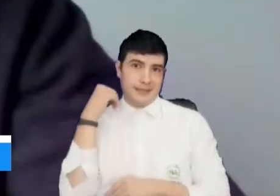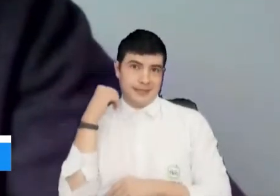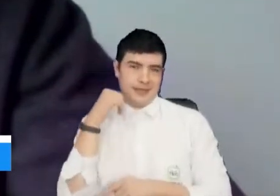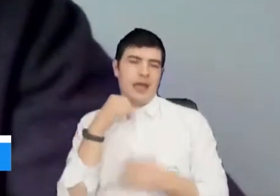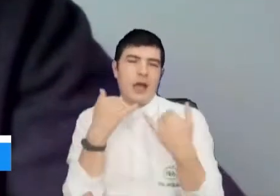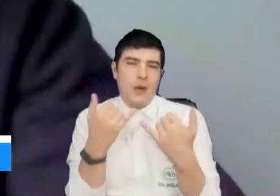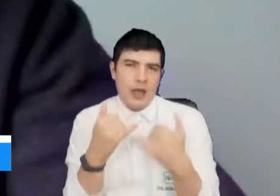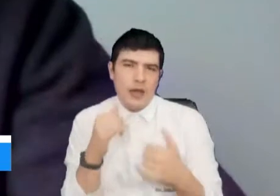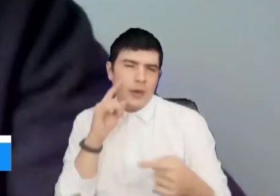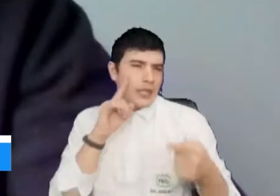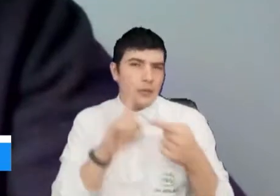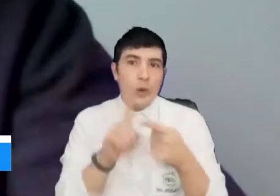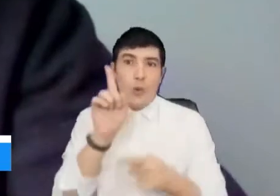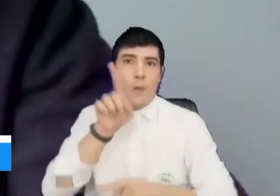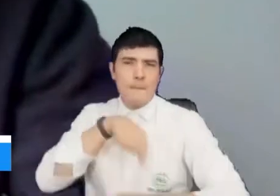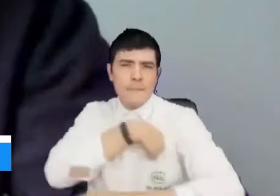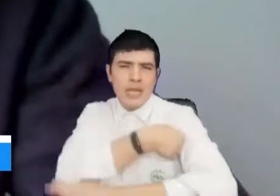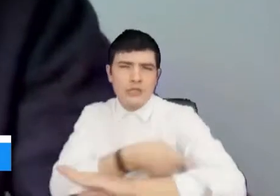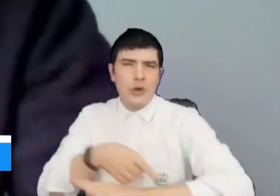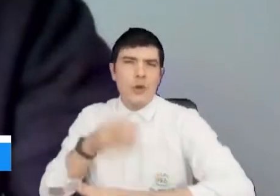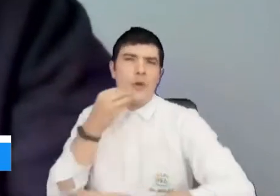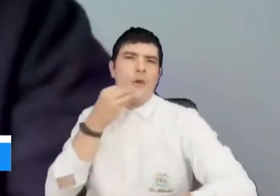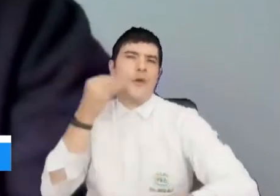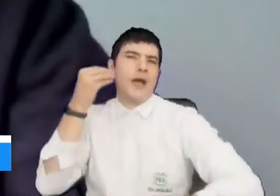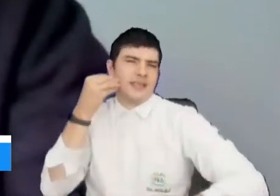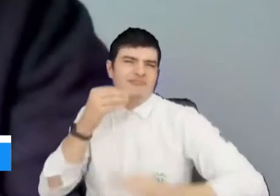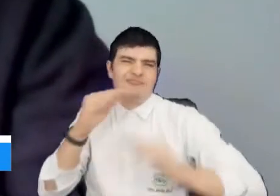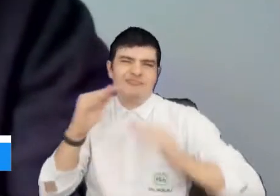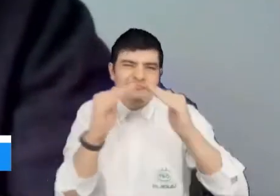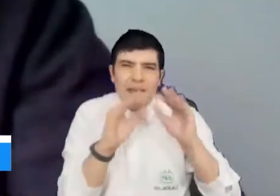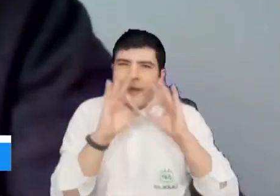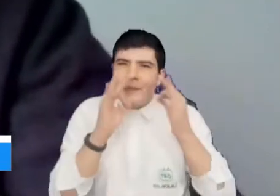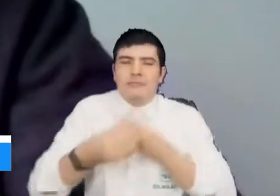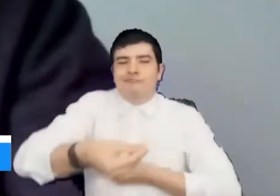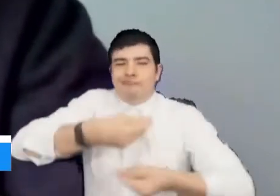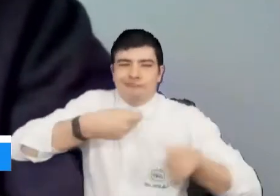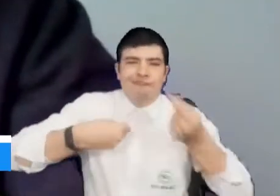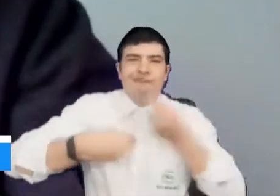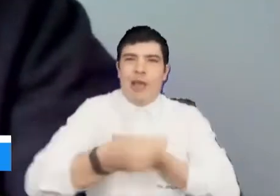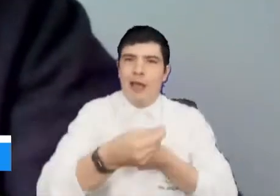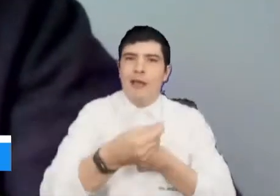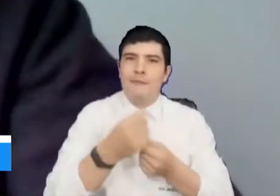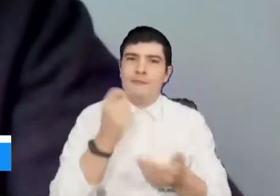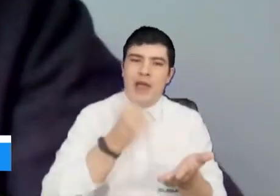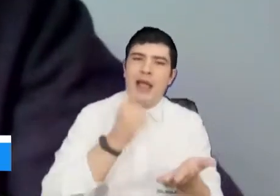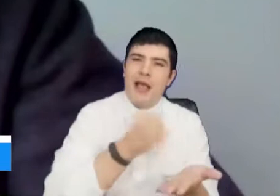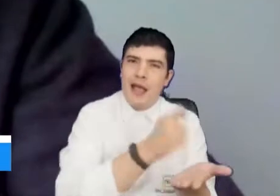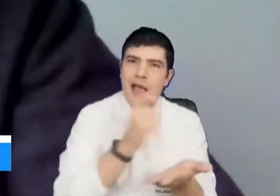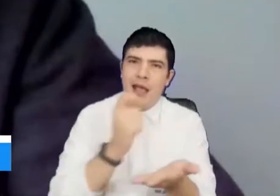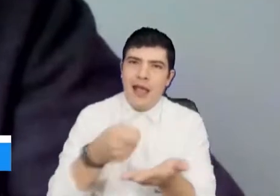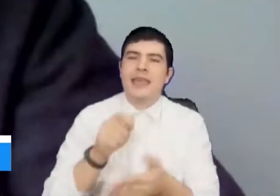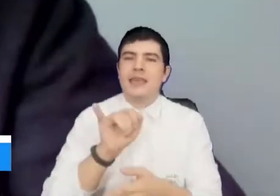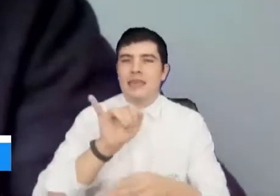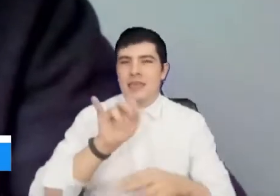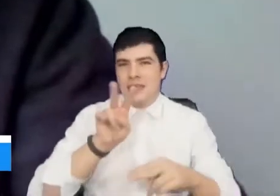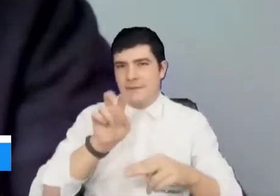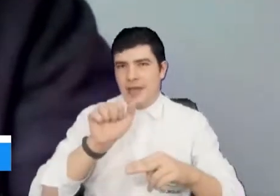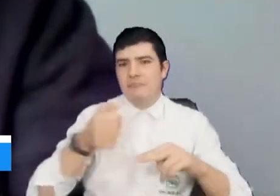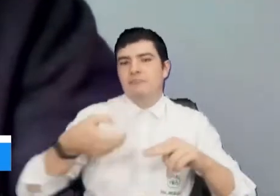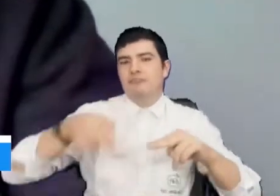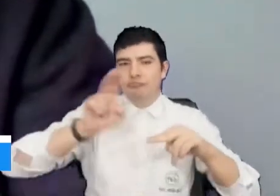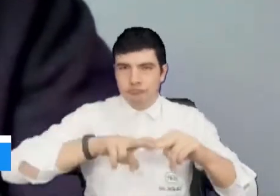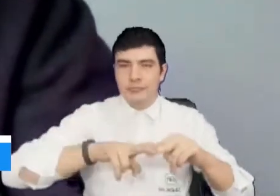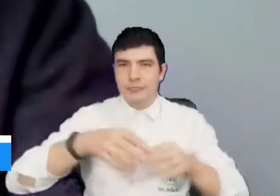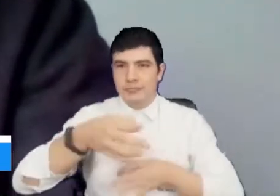regresividad de este impuesto, que es fácil de recolectar, de monitorear, pero que pues afecta